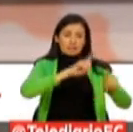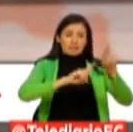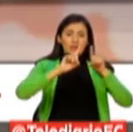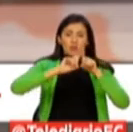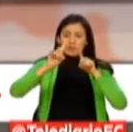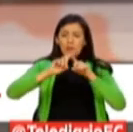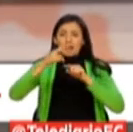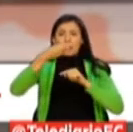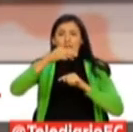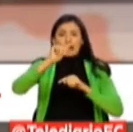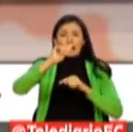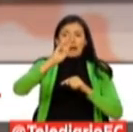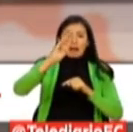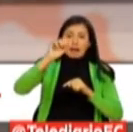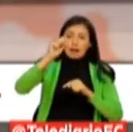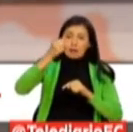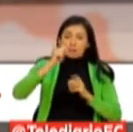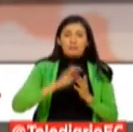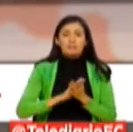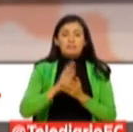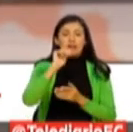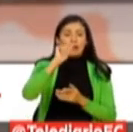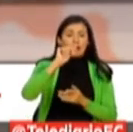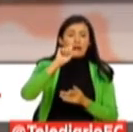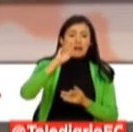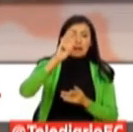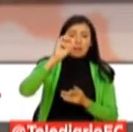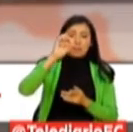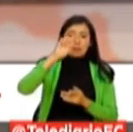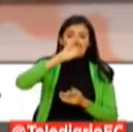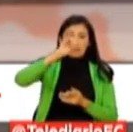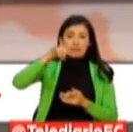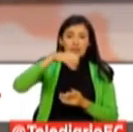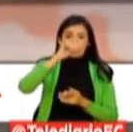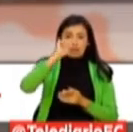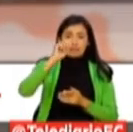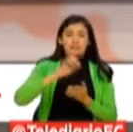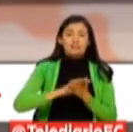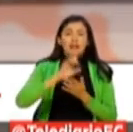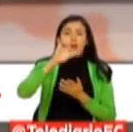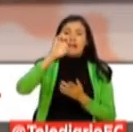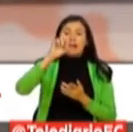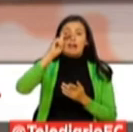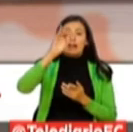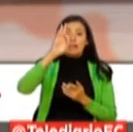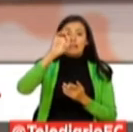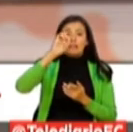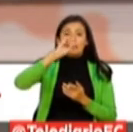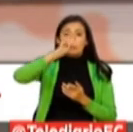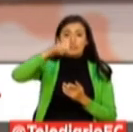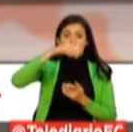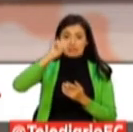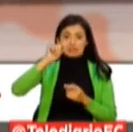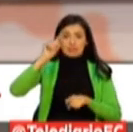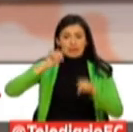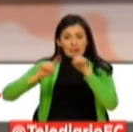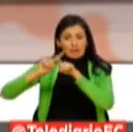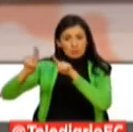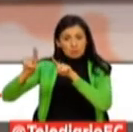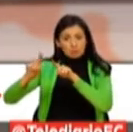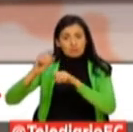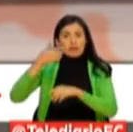habas, alberjas, son europeos. Lenteja, esos granos